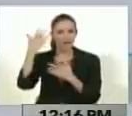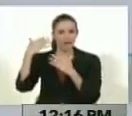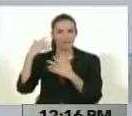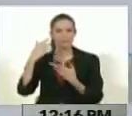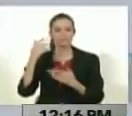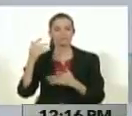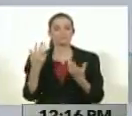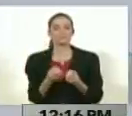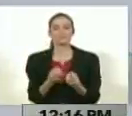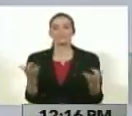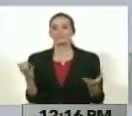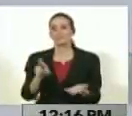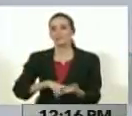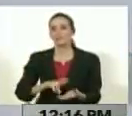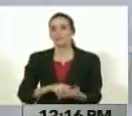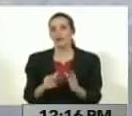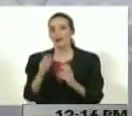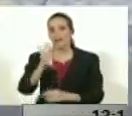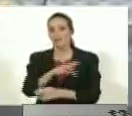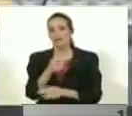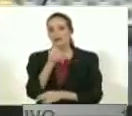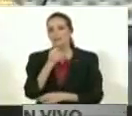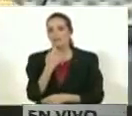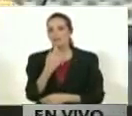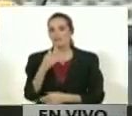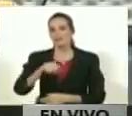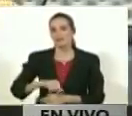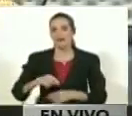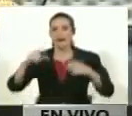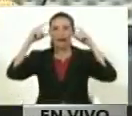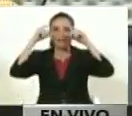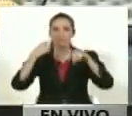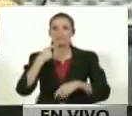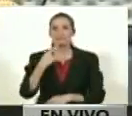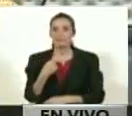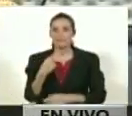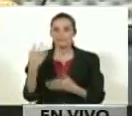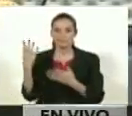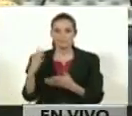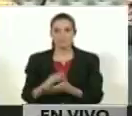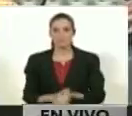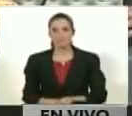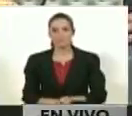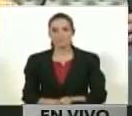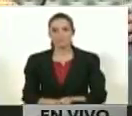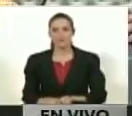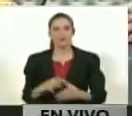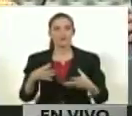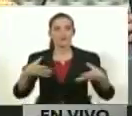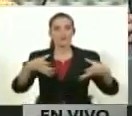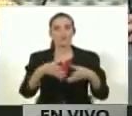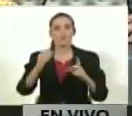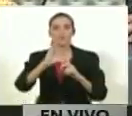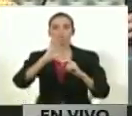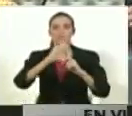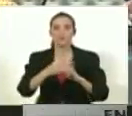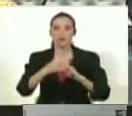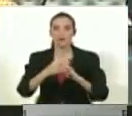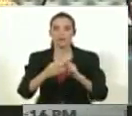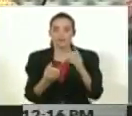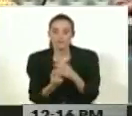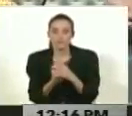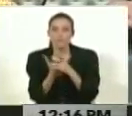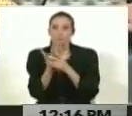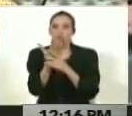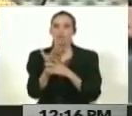que la hora de la salsa. ¿Qué nos dice Adán Chávez? De todo este movimiento cultural que va